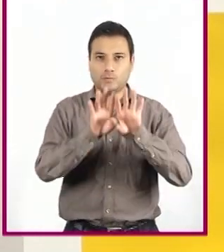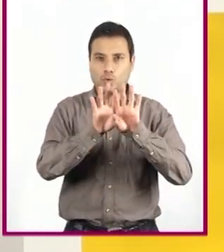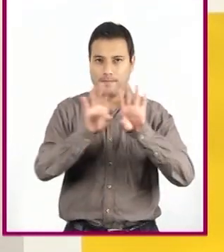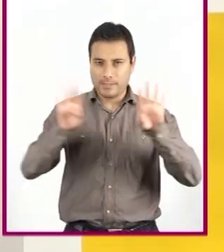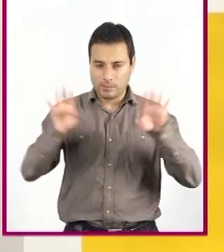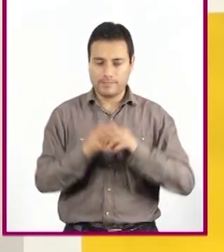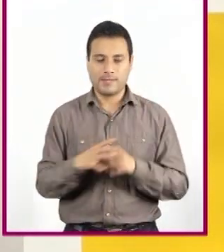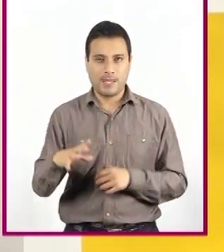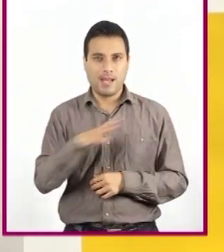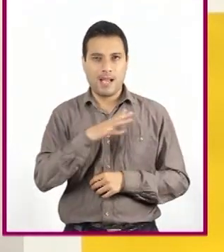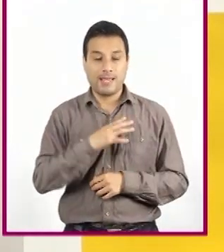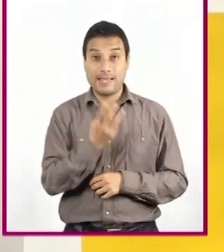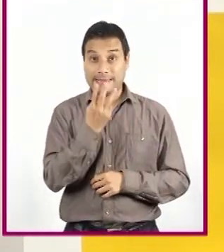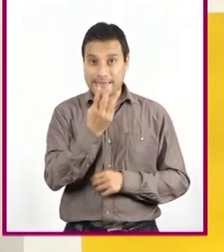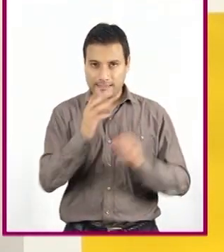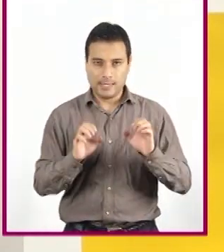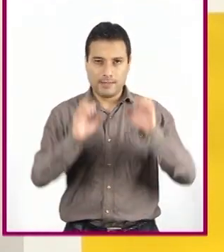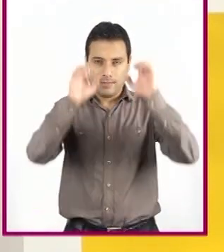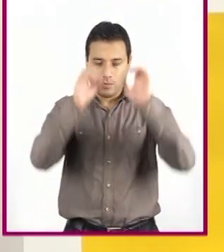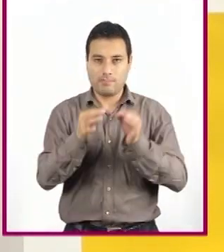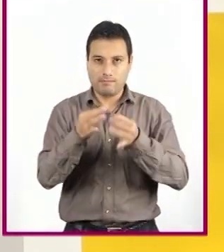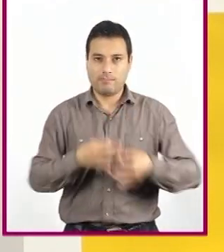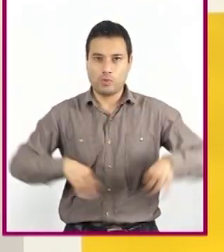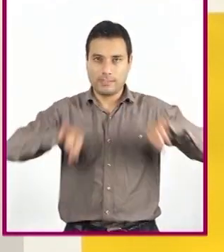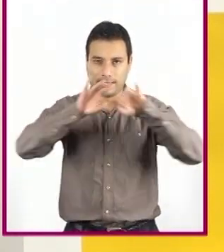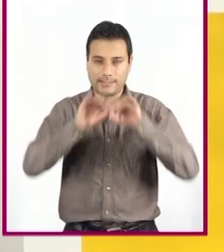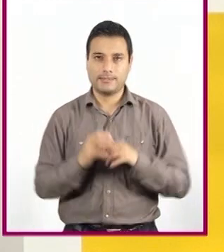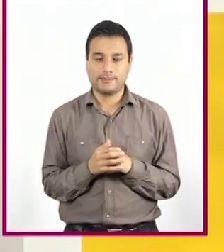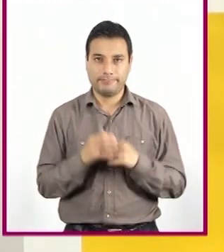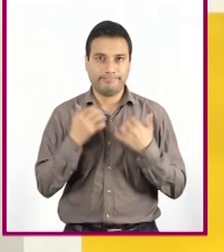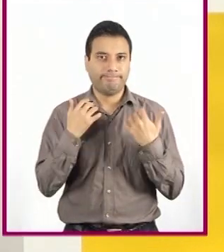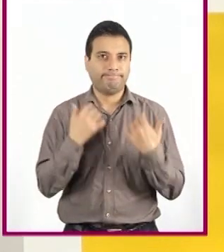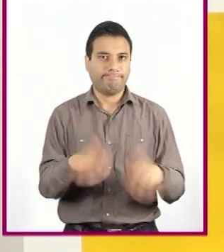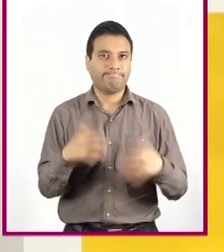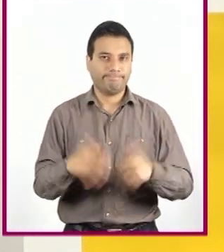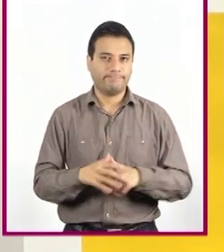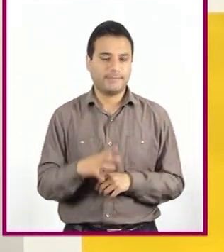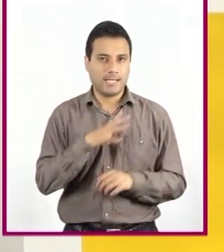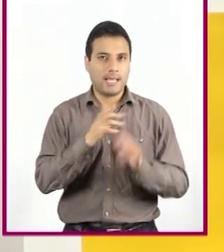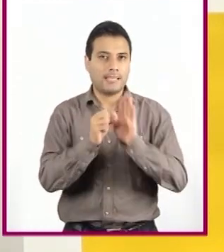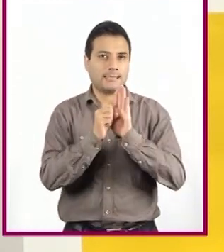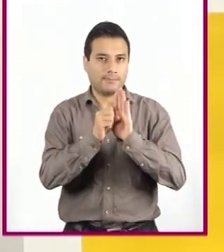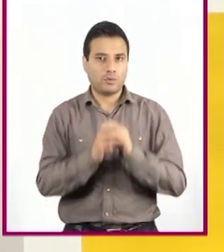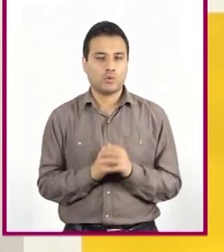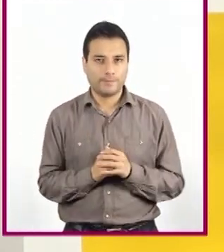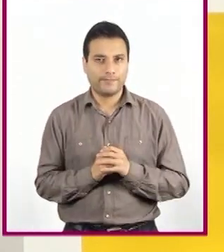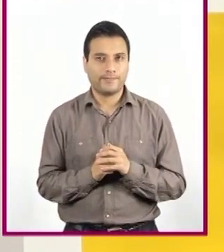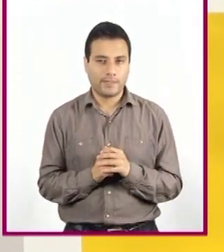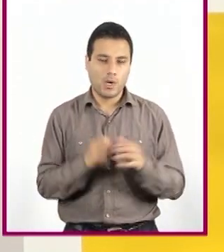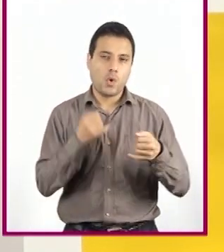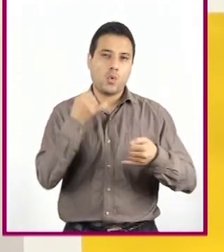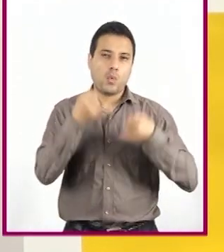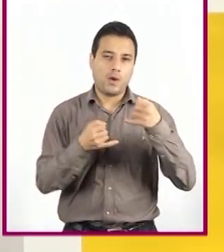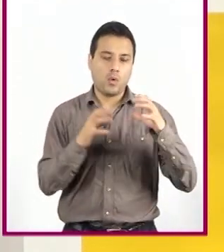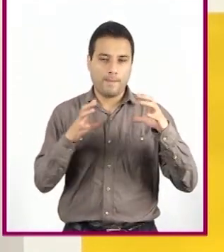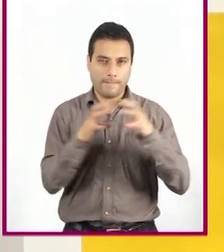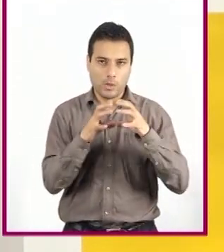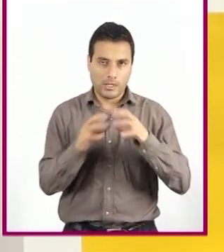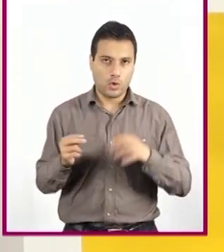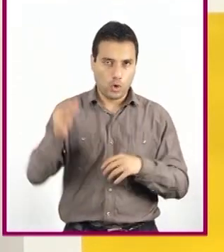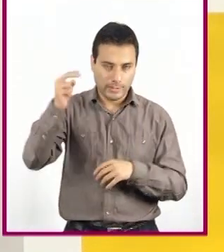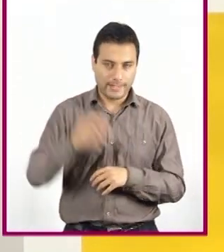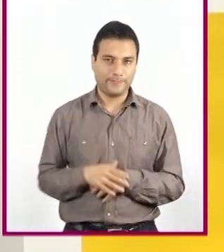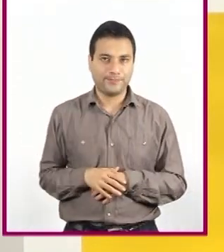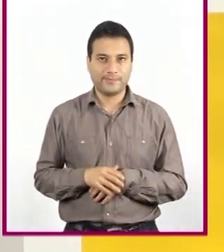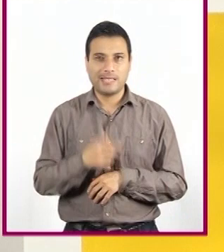13 edificios emblemáticos que forman grandes símbolos, como es el caso del Gran Juego de Pelota Norte, la